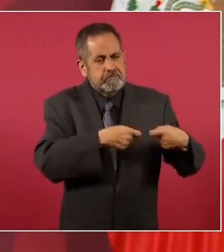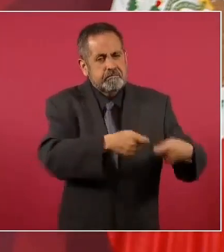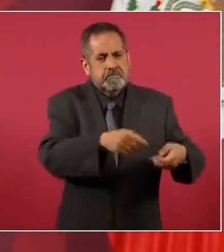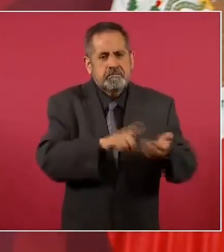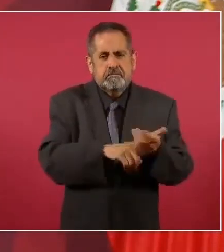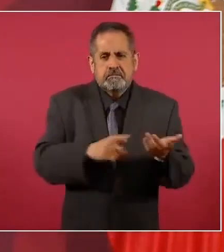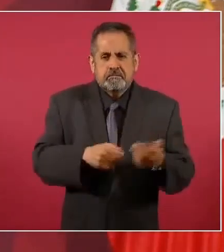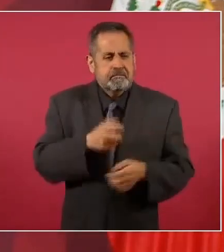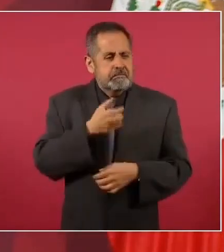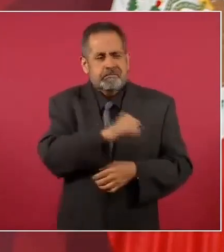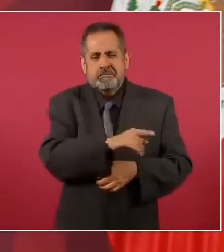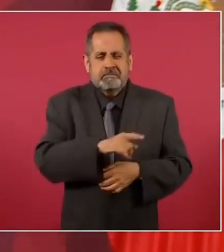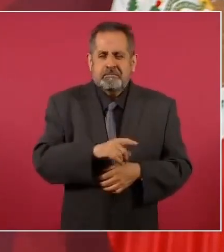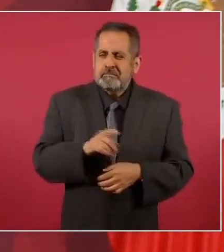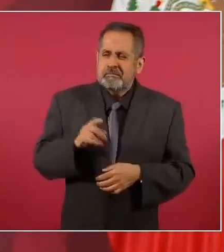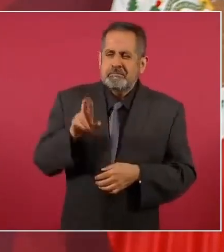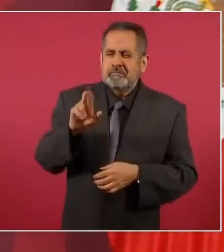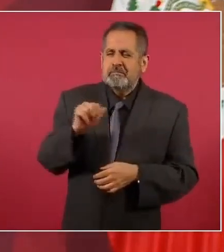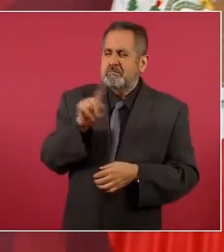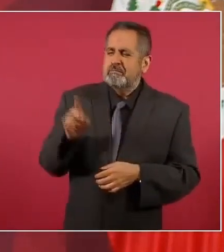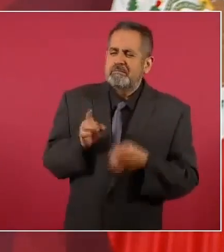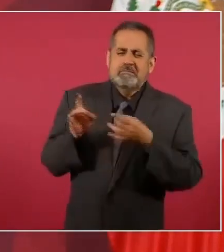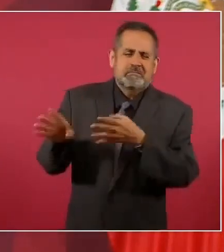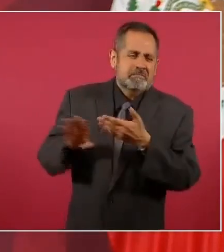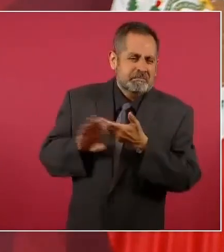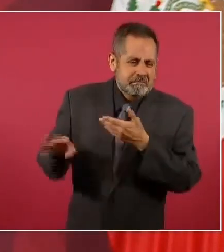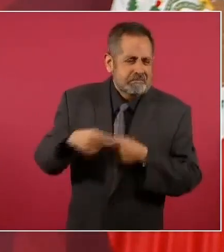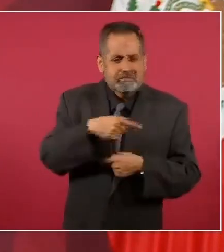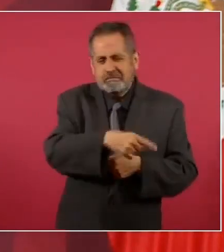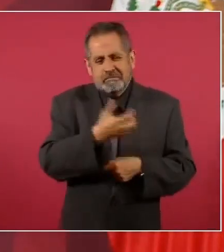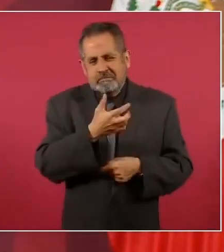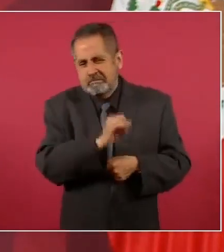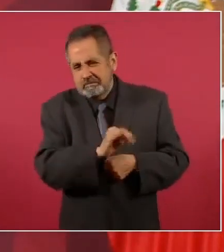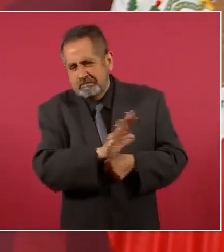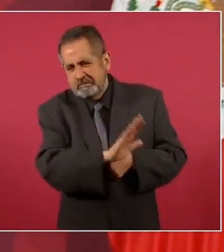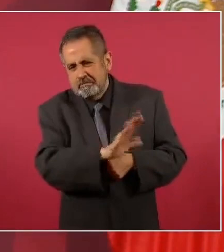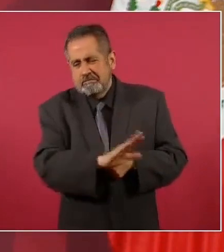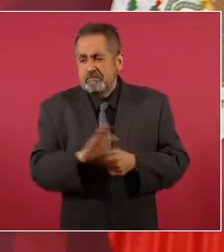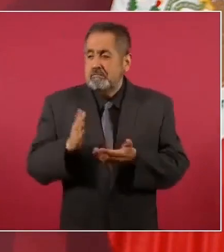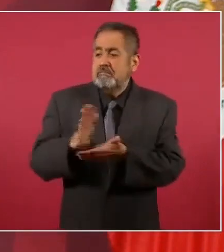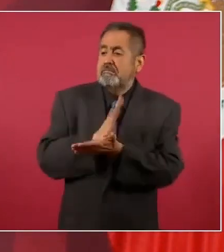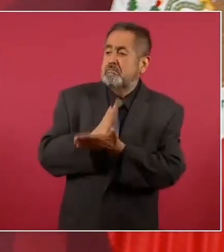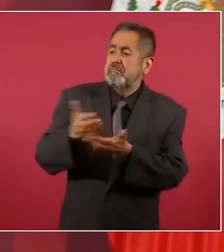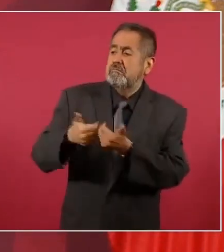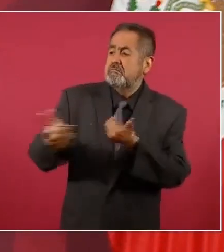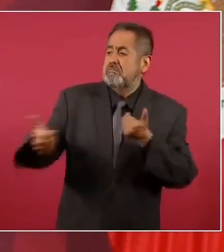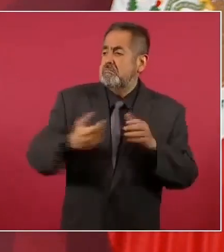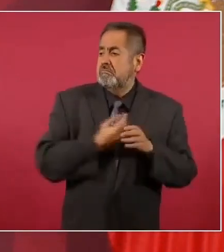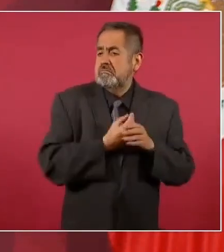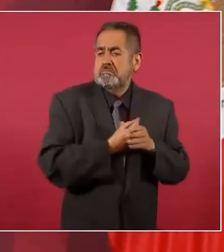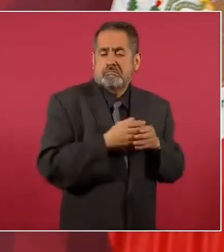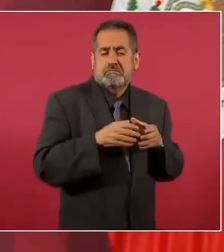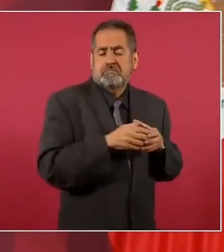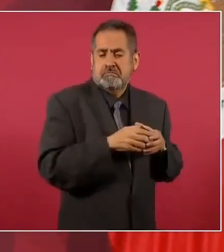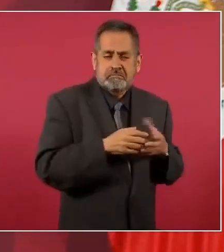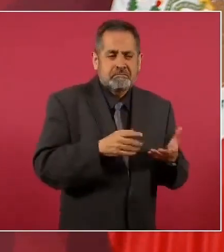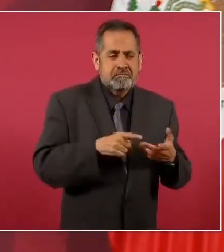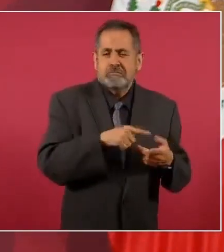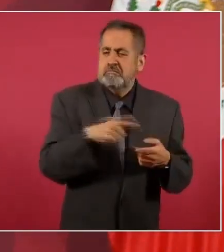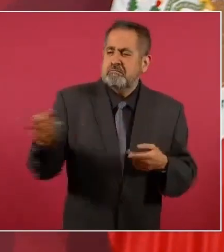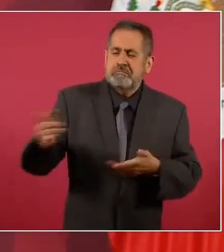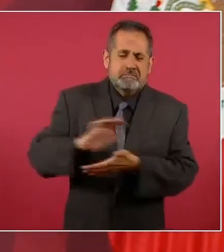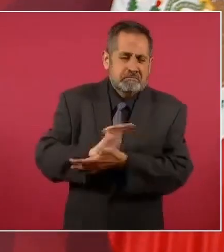de cómo son racistas, de cómo son clasistas, de cómo discriminan,